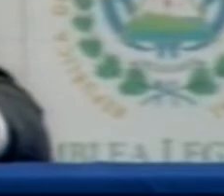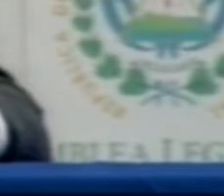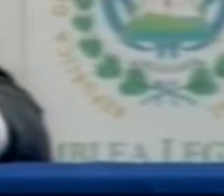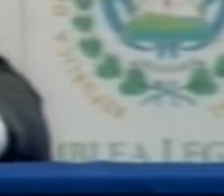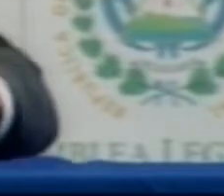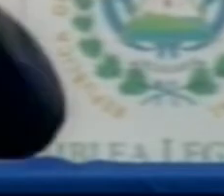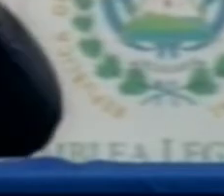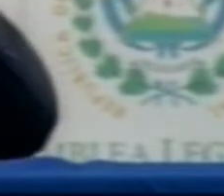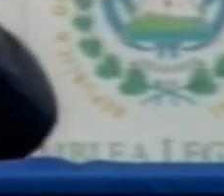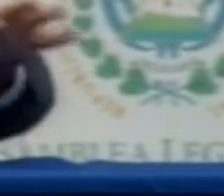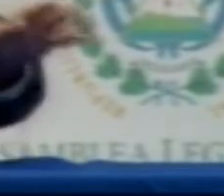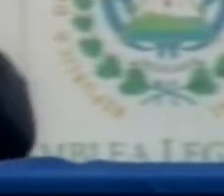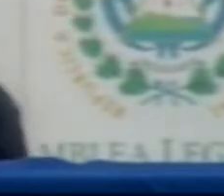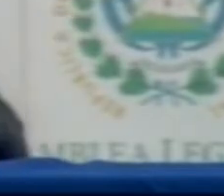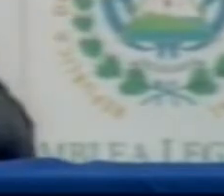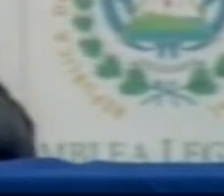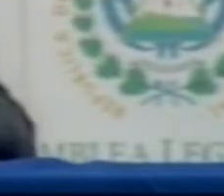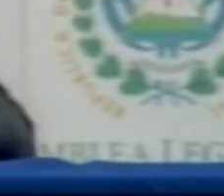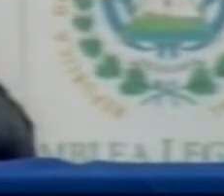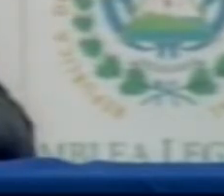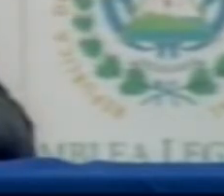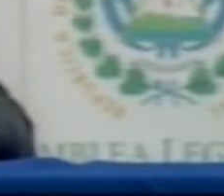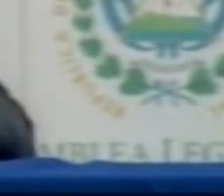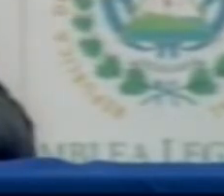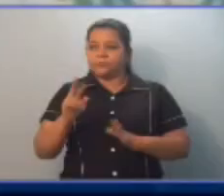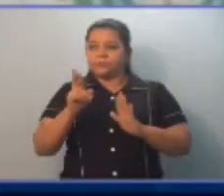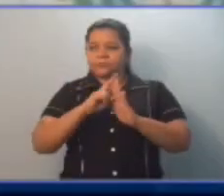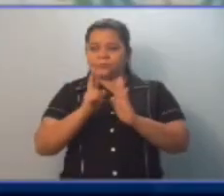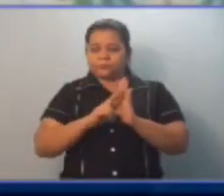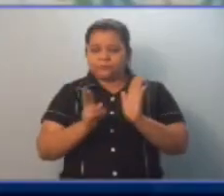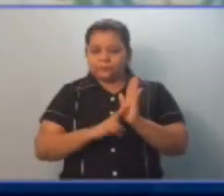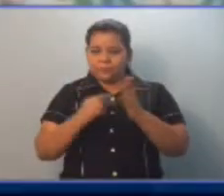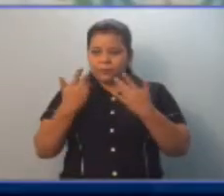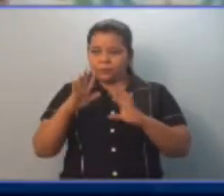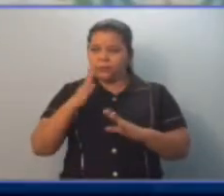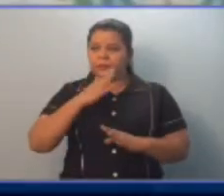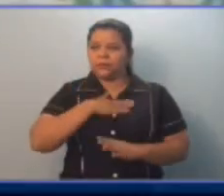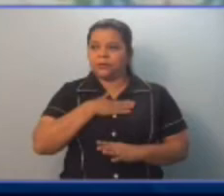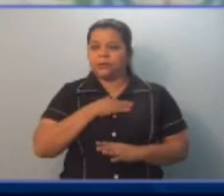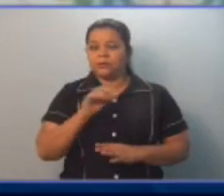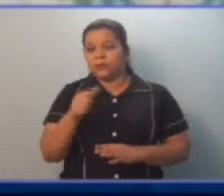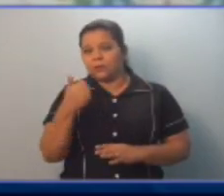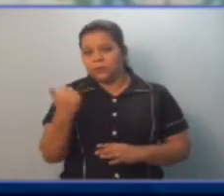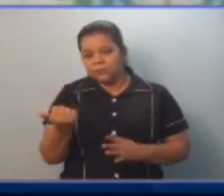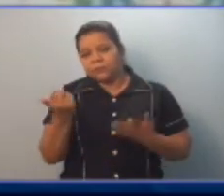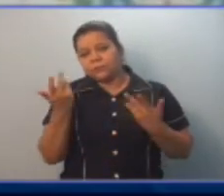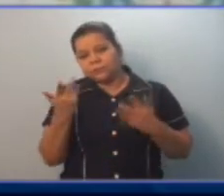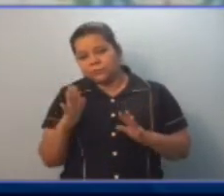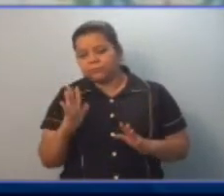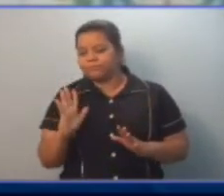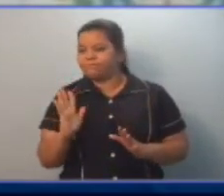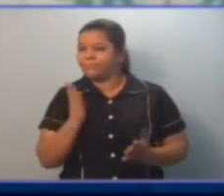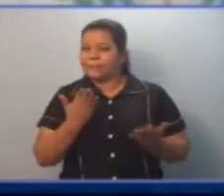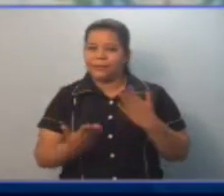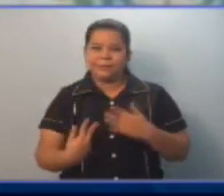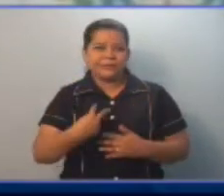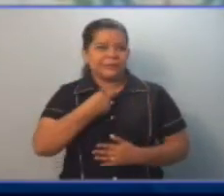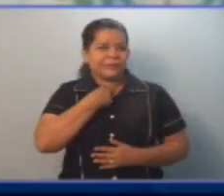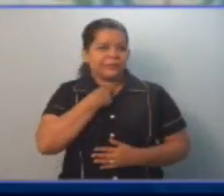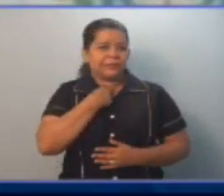una interpretación de lo que la misma norma contiene, y hay otras que son restrictivas incluso, que anulan